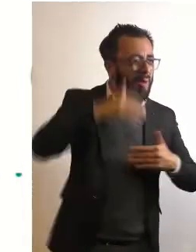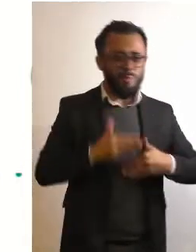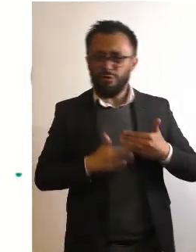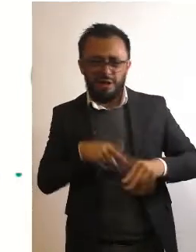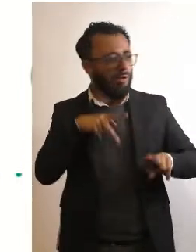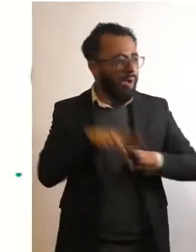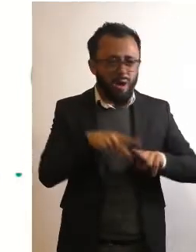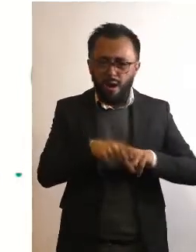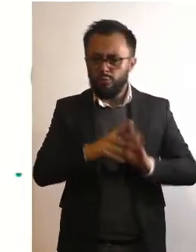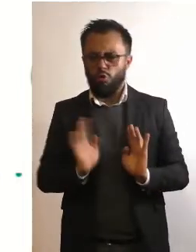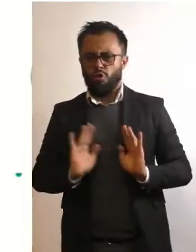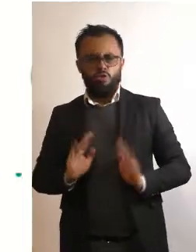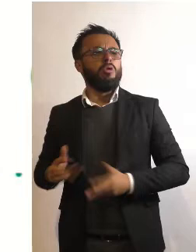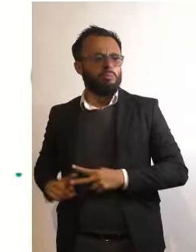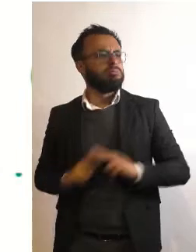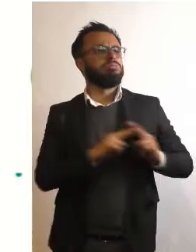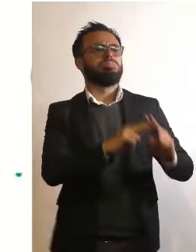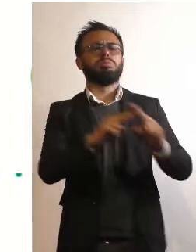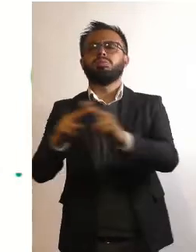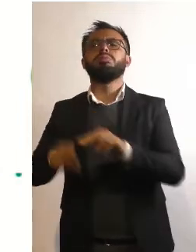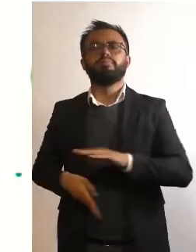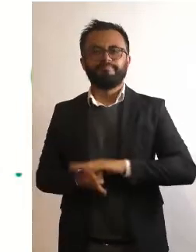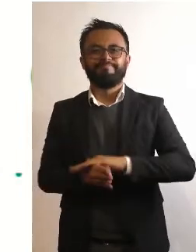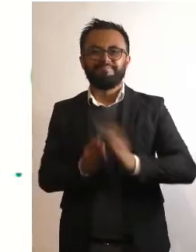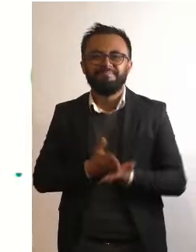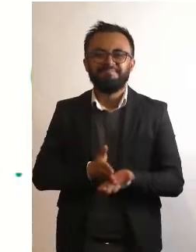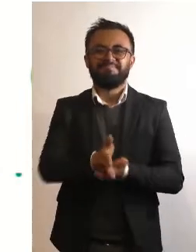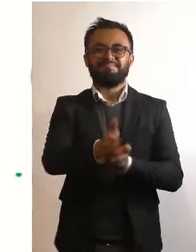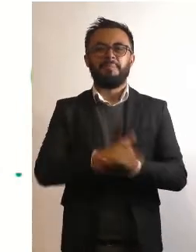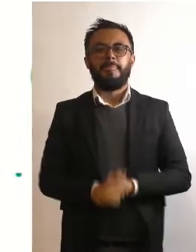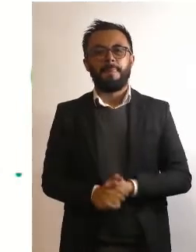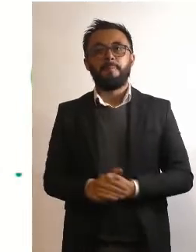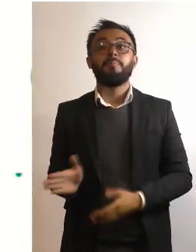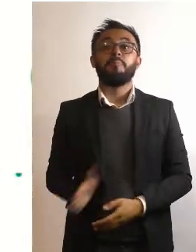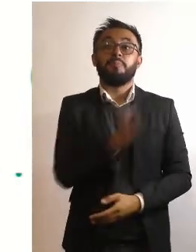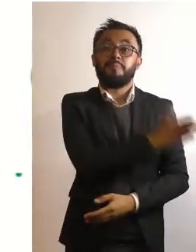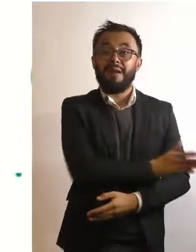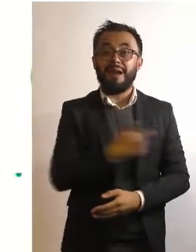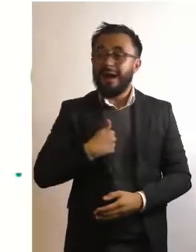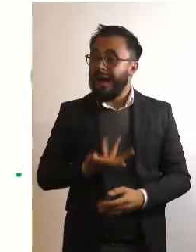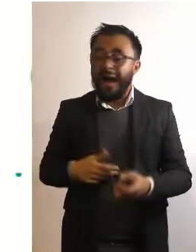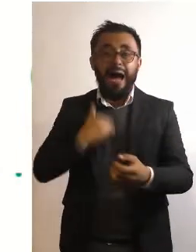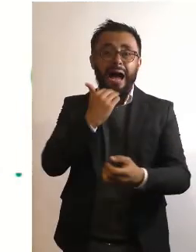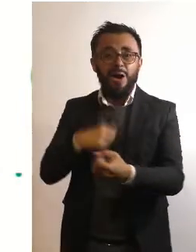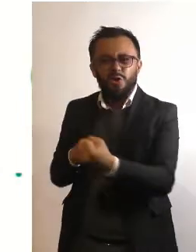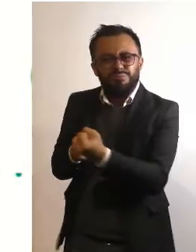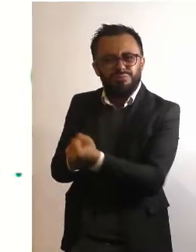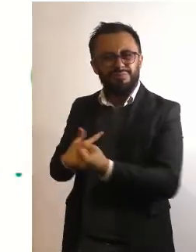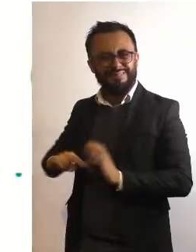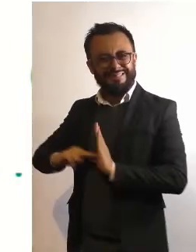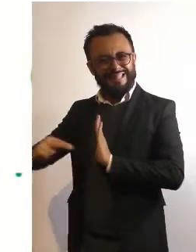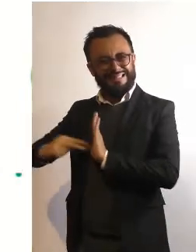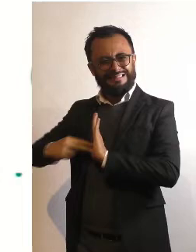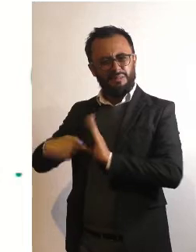acompañamiento integral a través de diferentes tipos de herramientas tecnológicas. Siguiente.